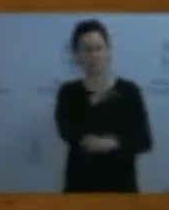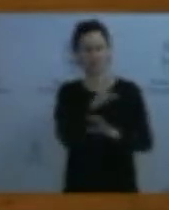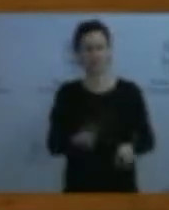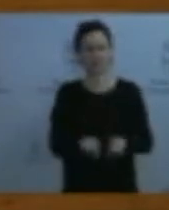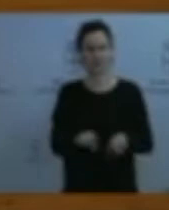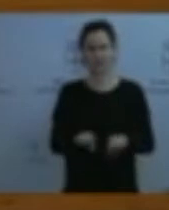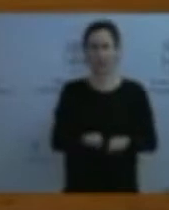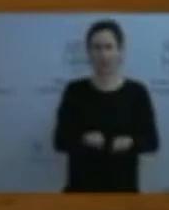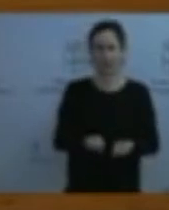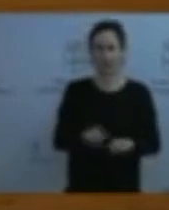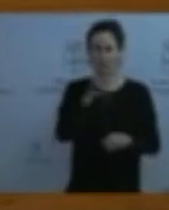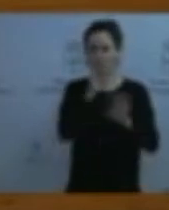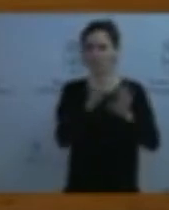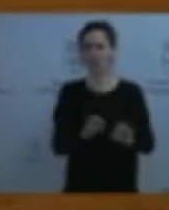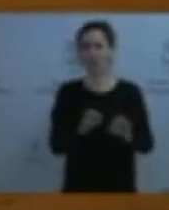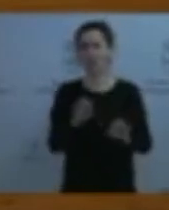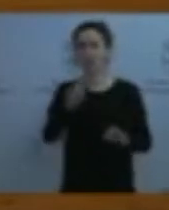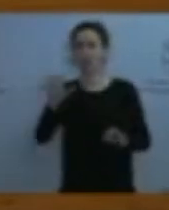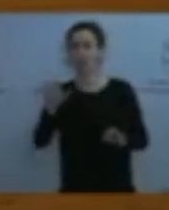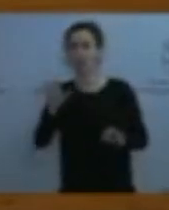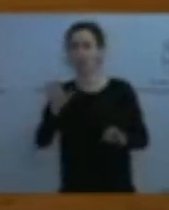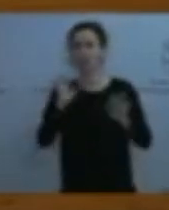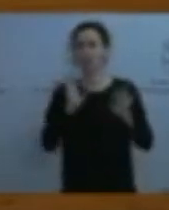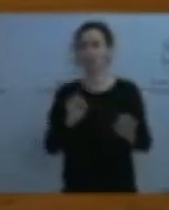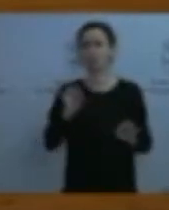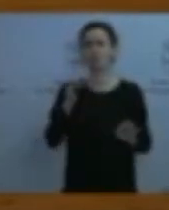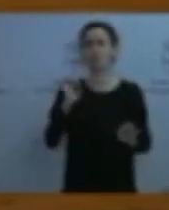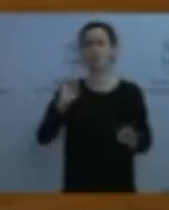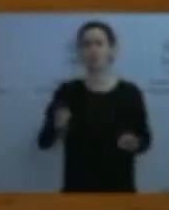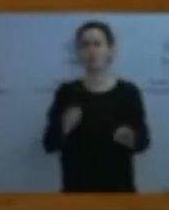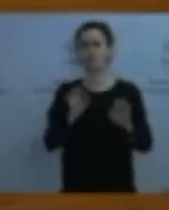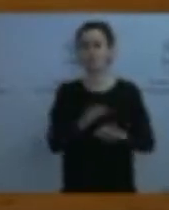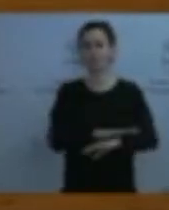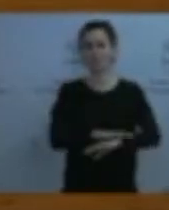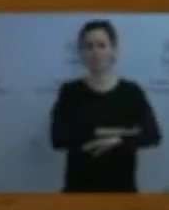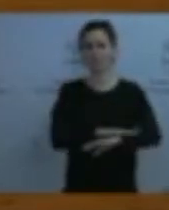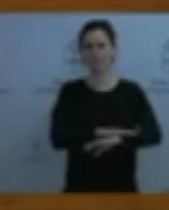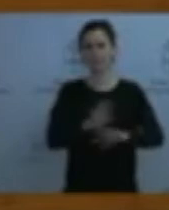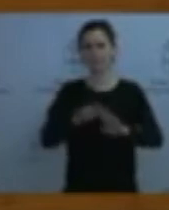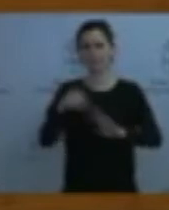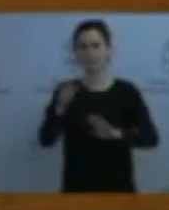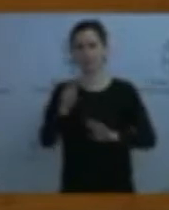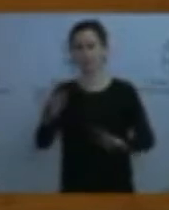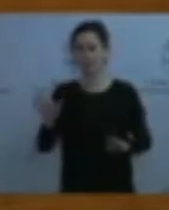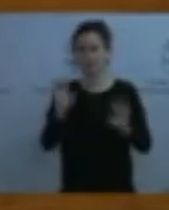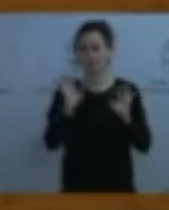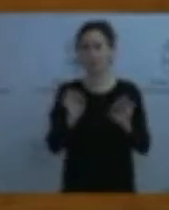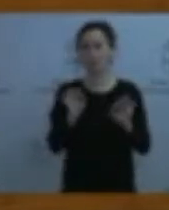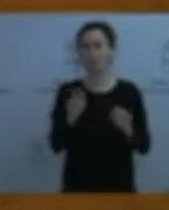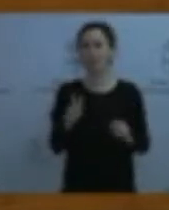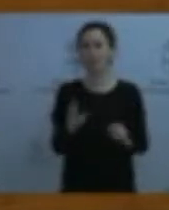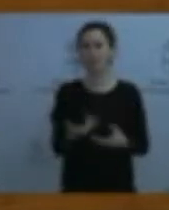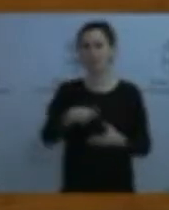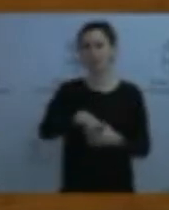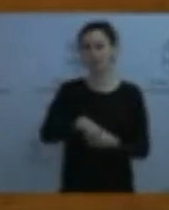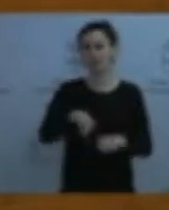negociación entre Europa y el Reino Unido. Lo había dicho Liam Fox, ministro del Brexit, que aludía que los derechos de los comunitarios residentes de su país